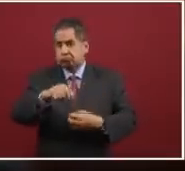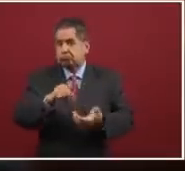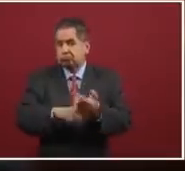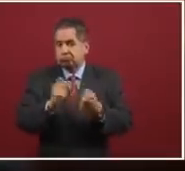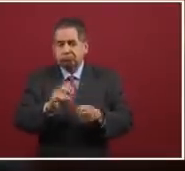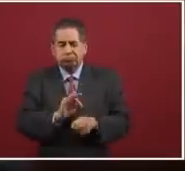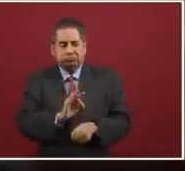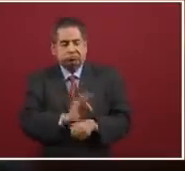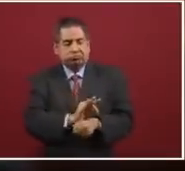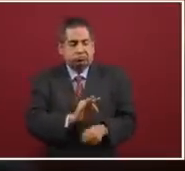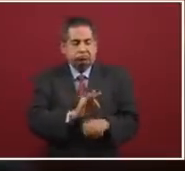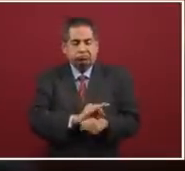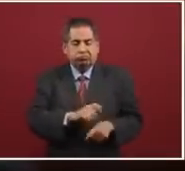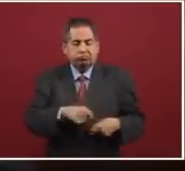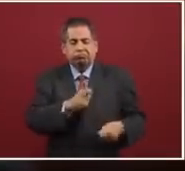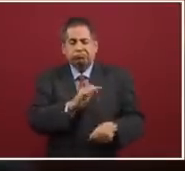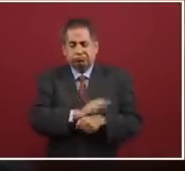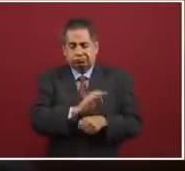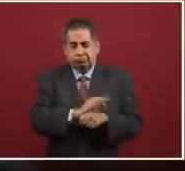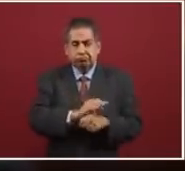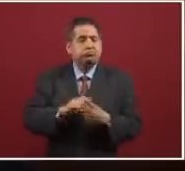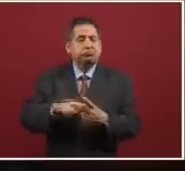pues siguen amparando